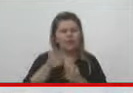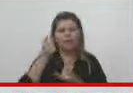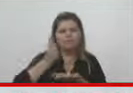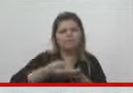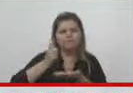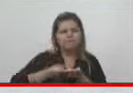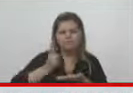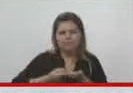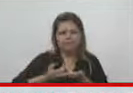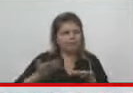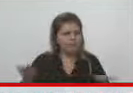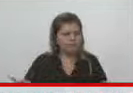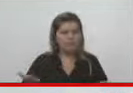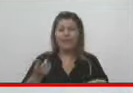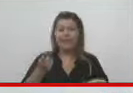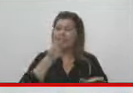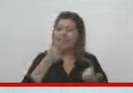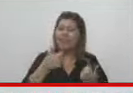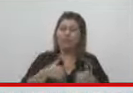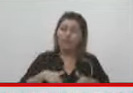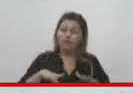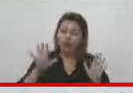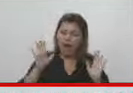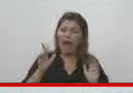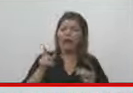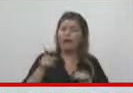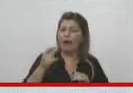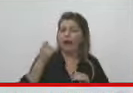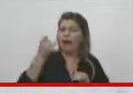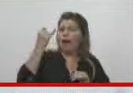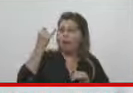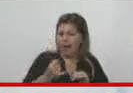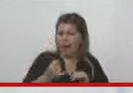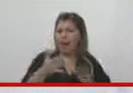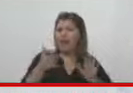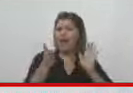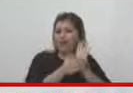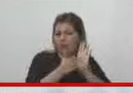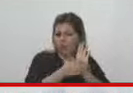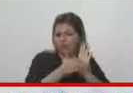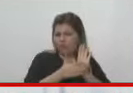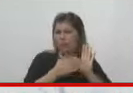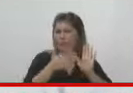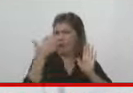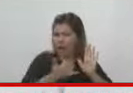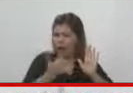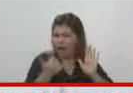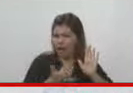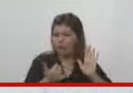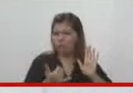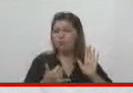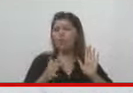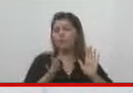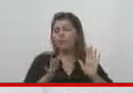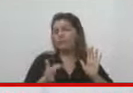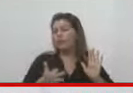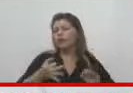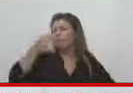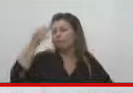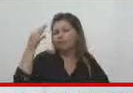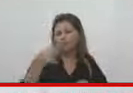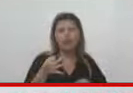ello pudiera hipotéticamente justificarse en las referencias genéricas a un hecho demostrado, lo cierto y